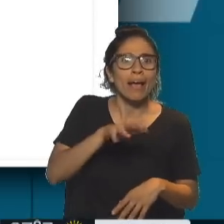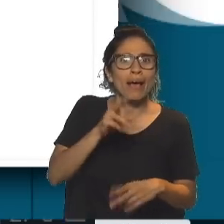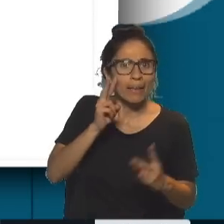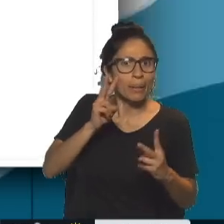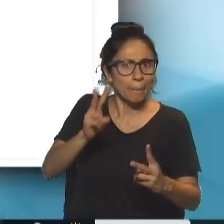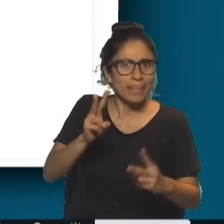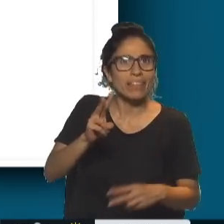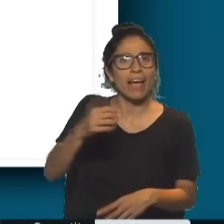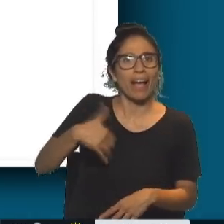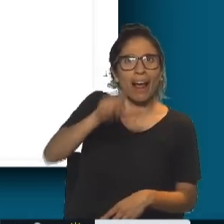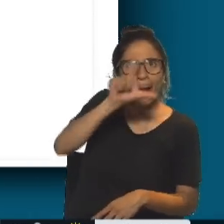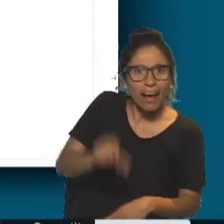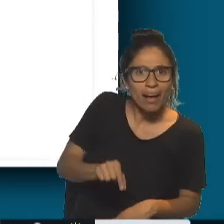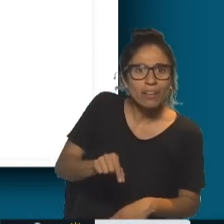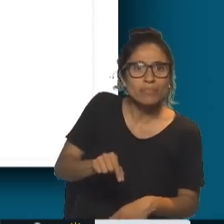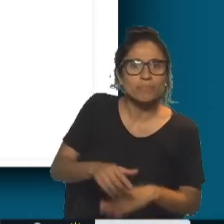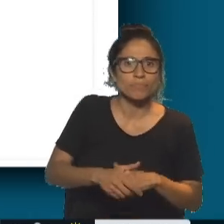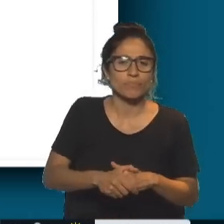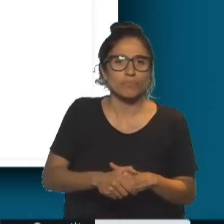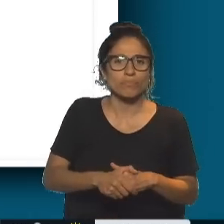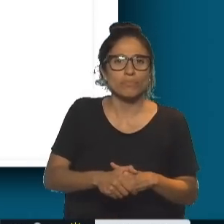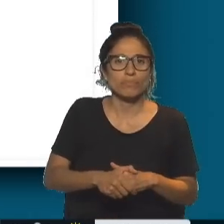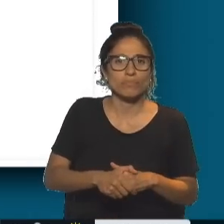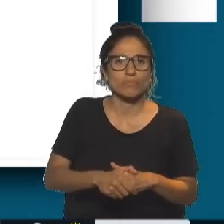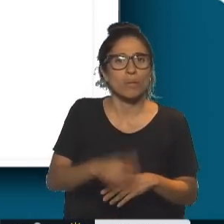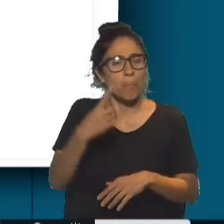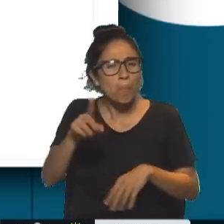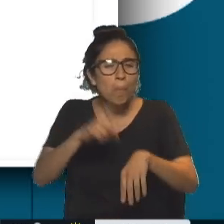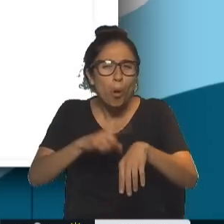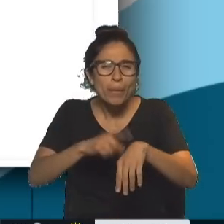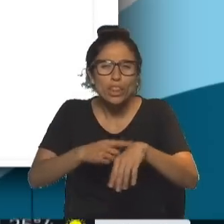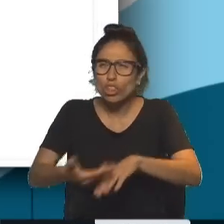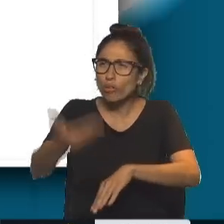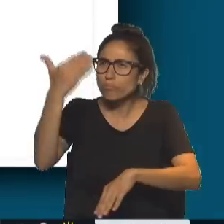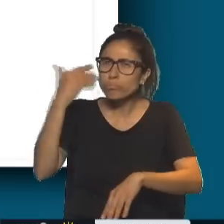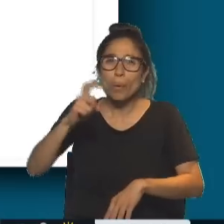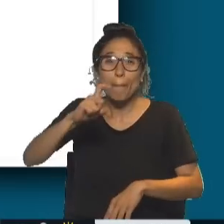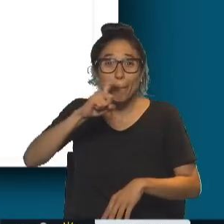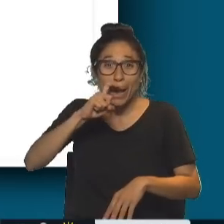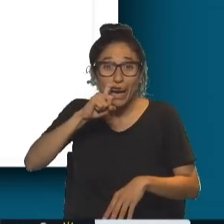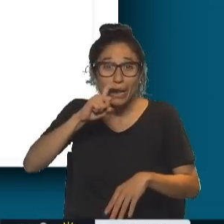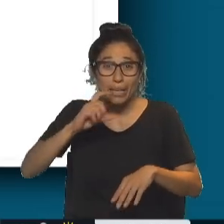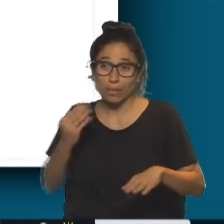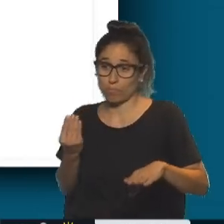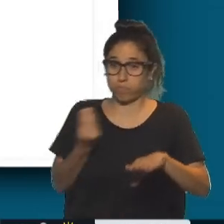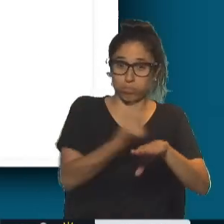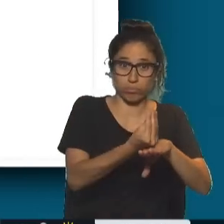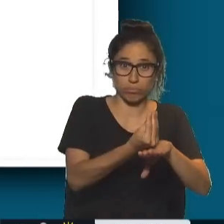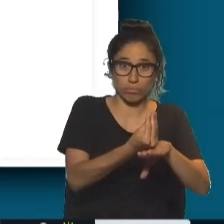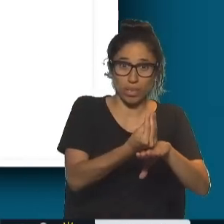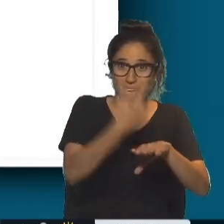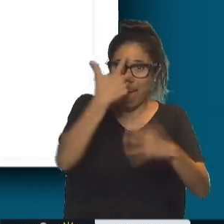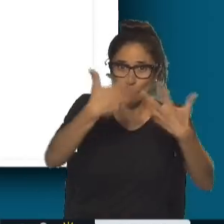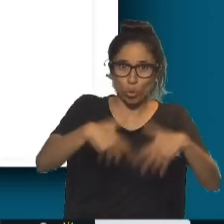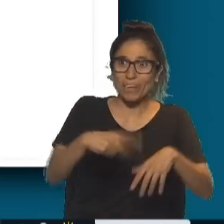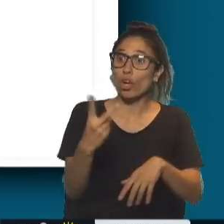bien asumió, Macri nombró a 2 de los actuales miembros de la Corte por decreto y